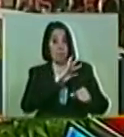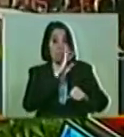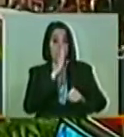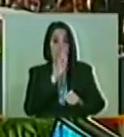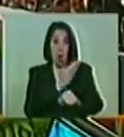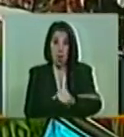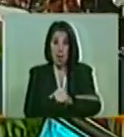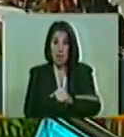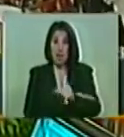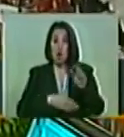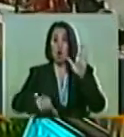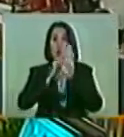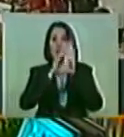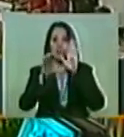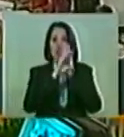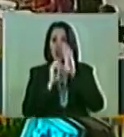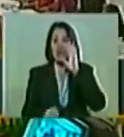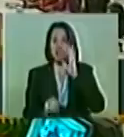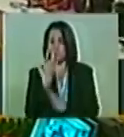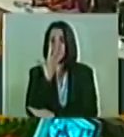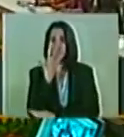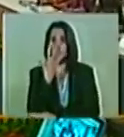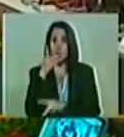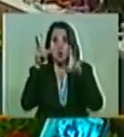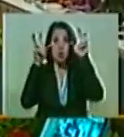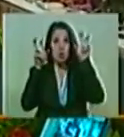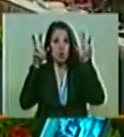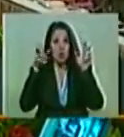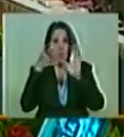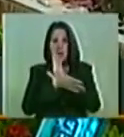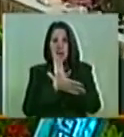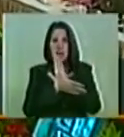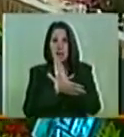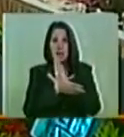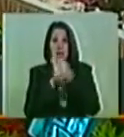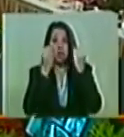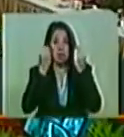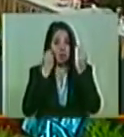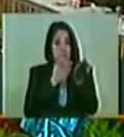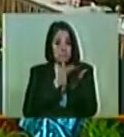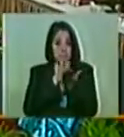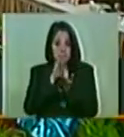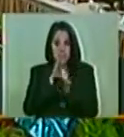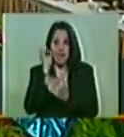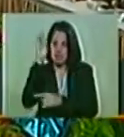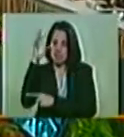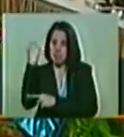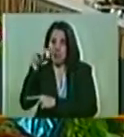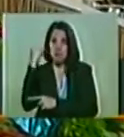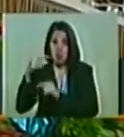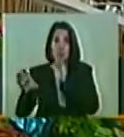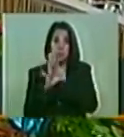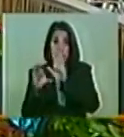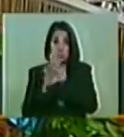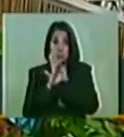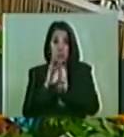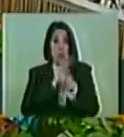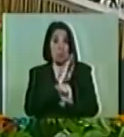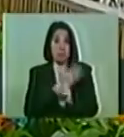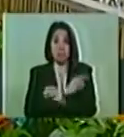poder constituyente original, el poder popular constituyente, a través de una Asamblea Nacional Constituyente